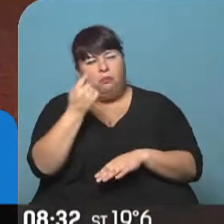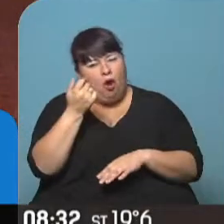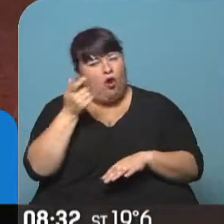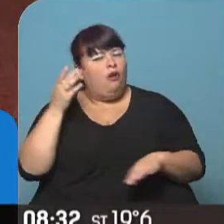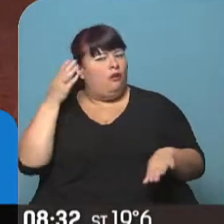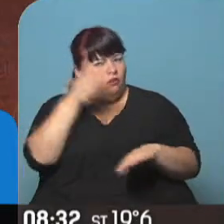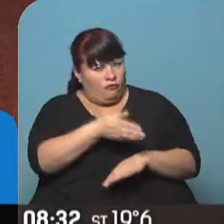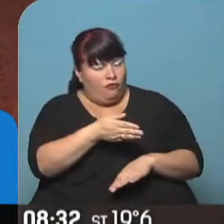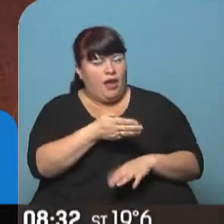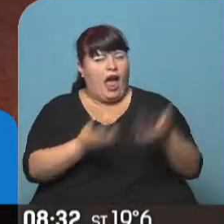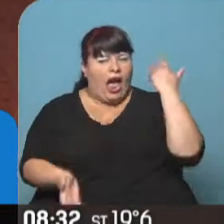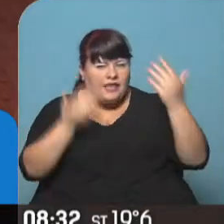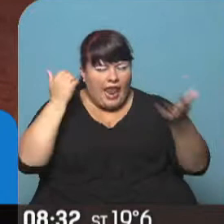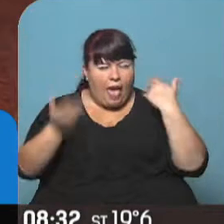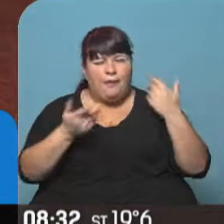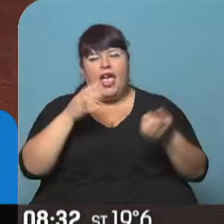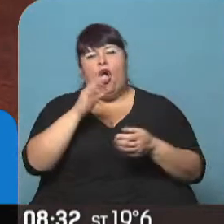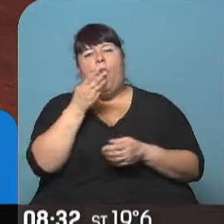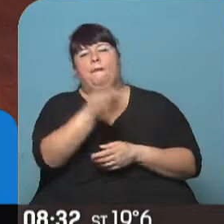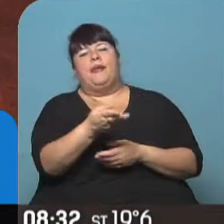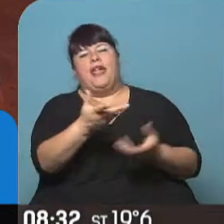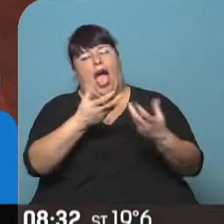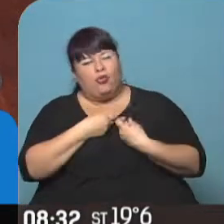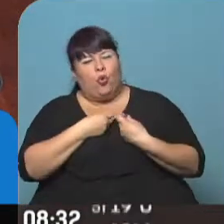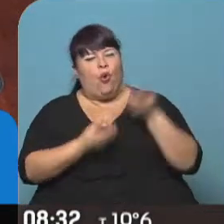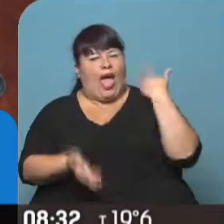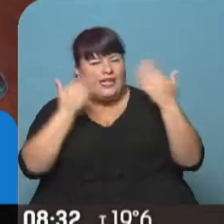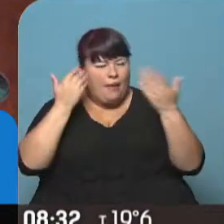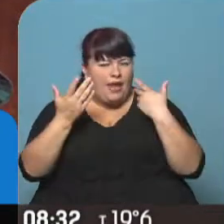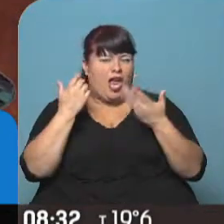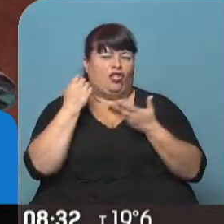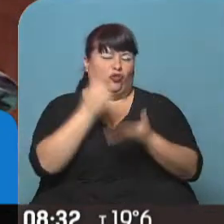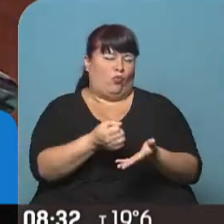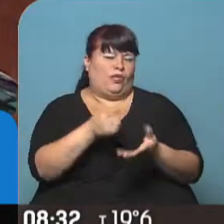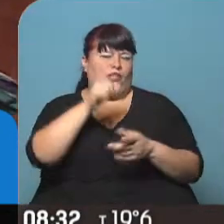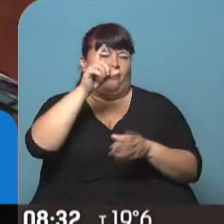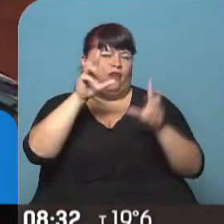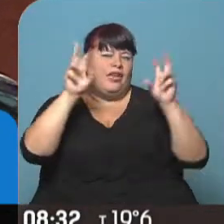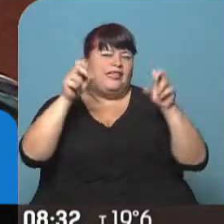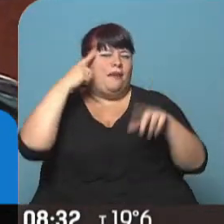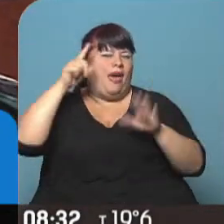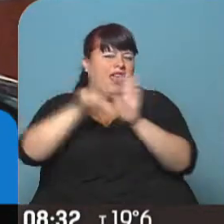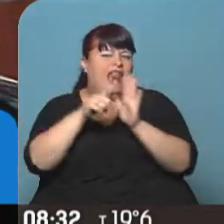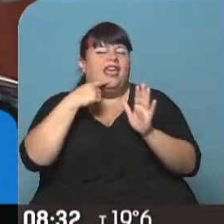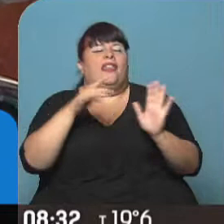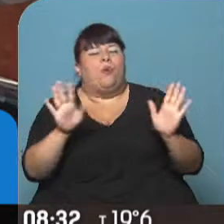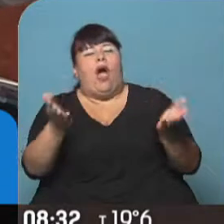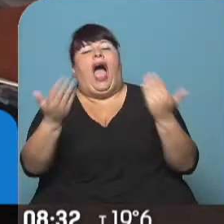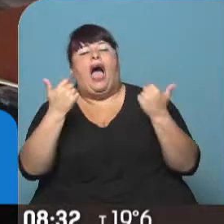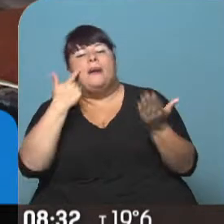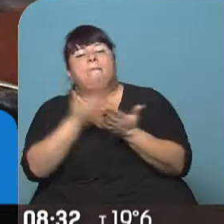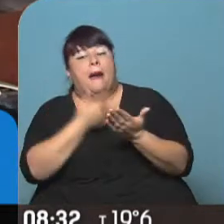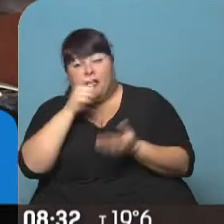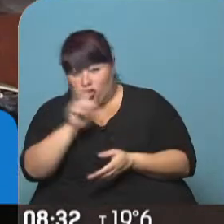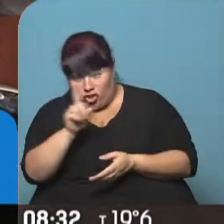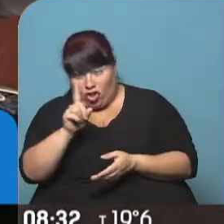pocos, con allanamientos o con estos pedidos de colaboración con allanamiento en subsidio, que es una figura jurídica que dice, mira, mostrame tal papel y